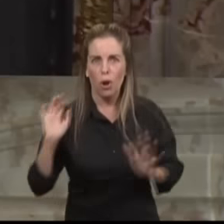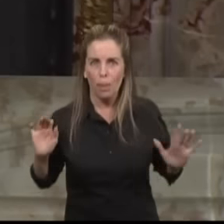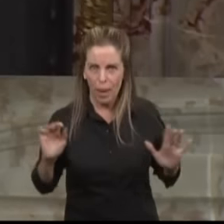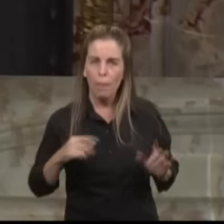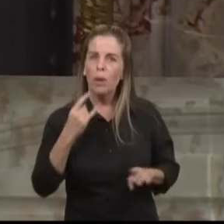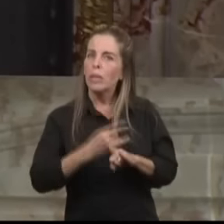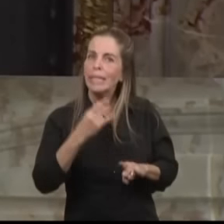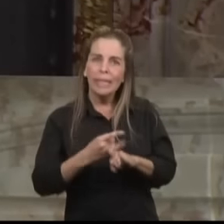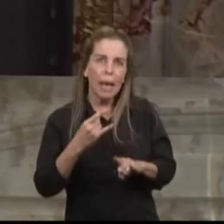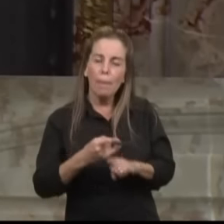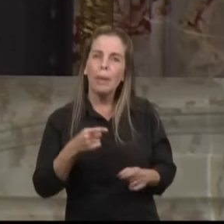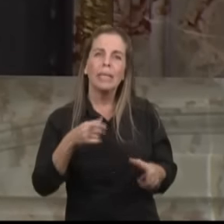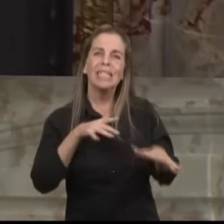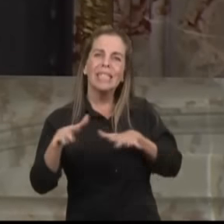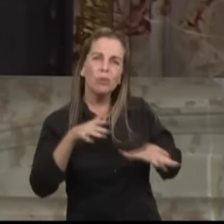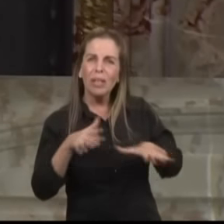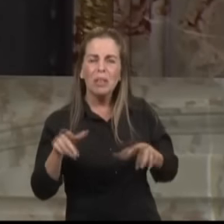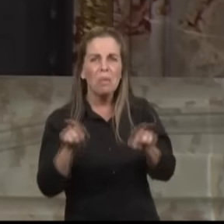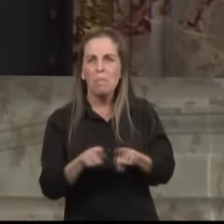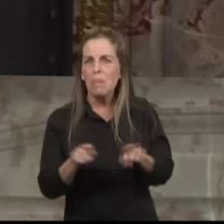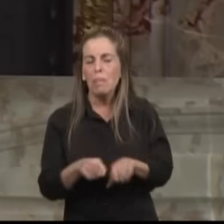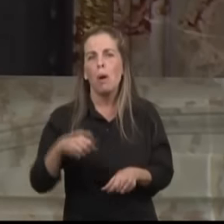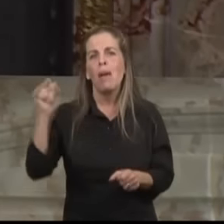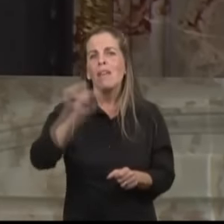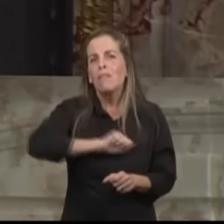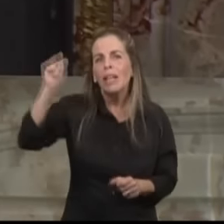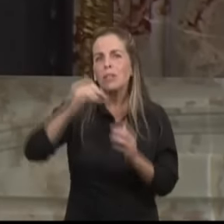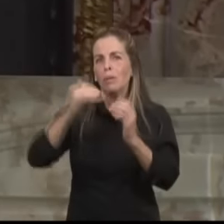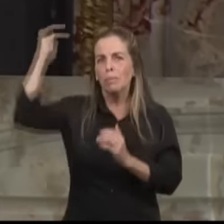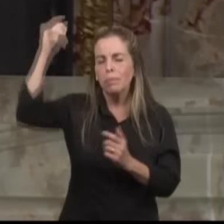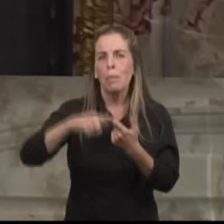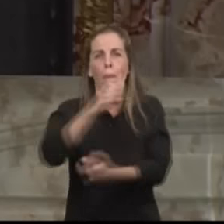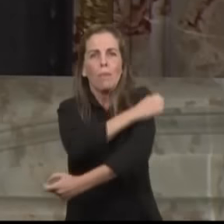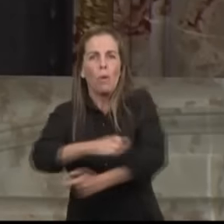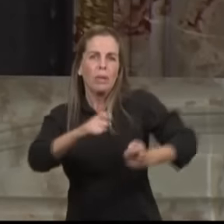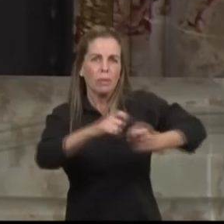cada nueva aventura fue el mismo: la hiperinflación, el aumento de la pobreza